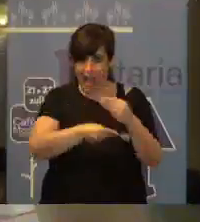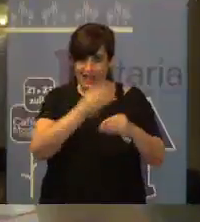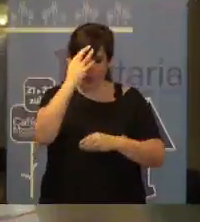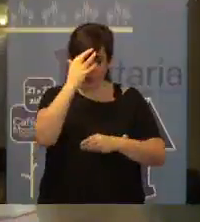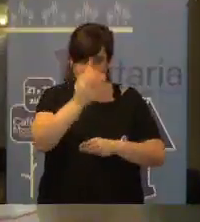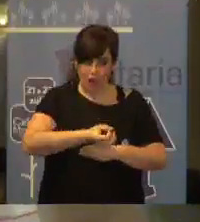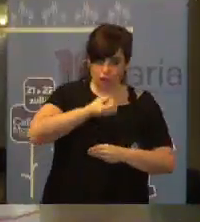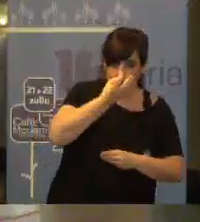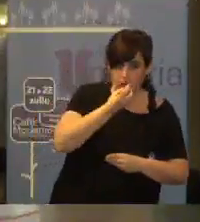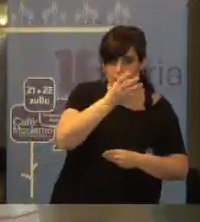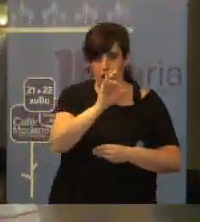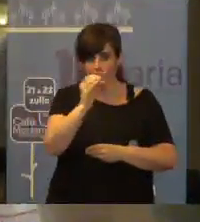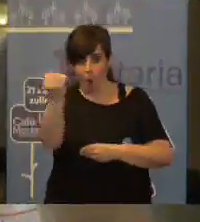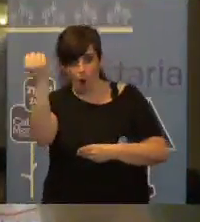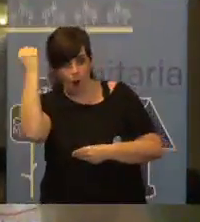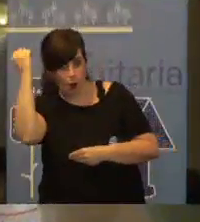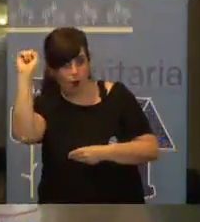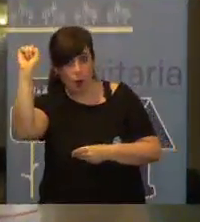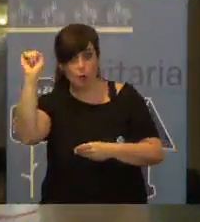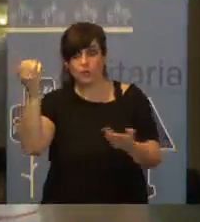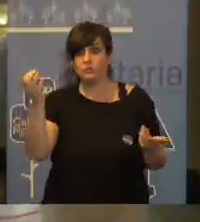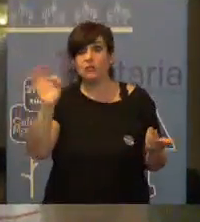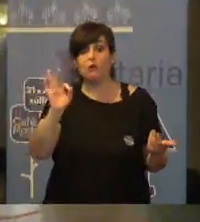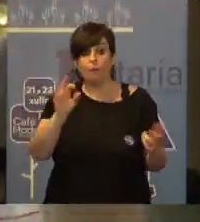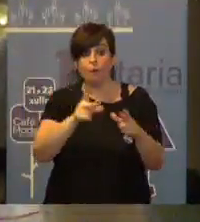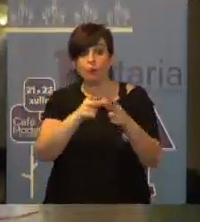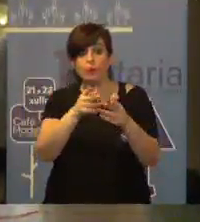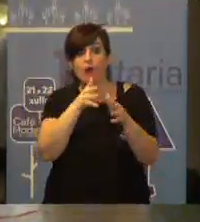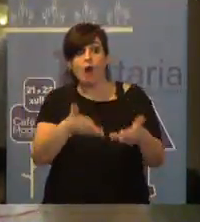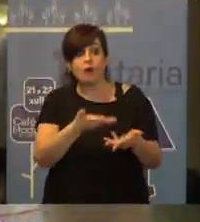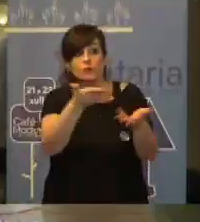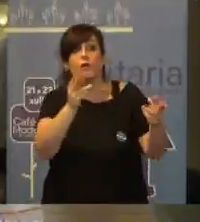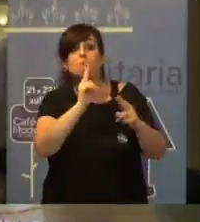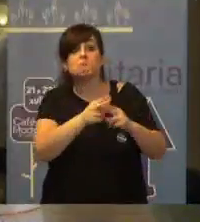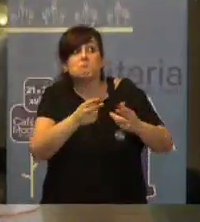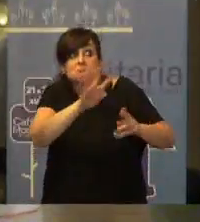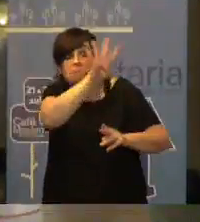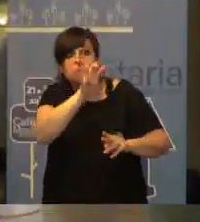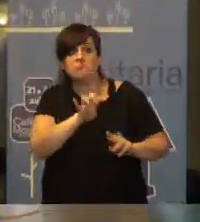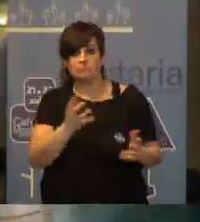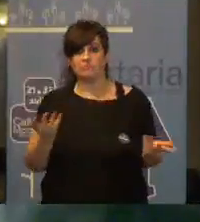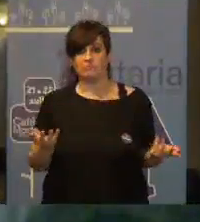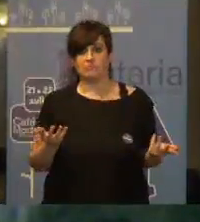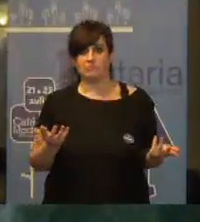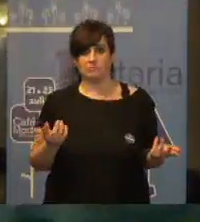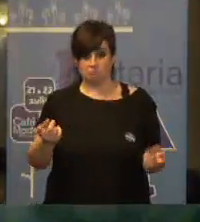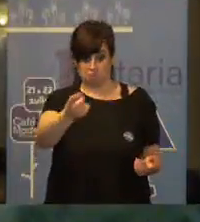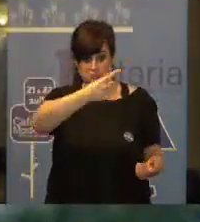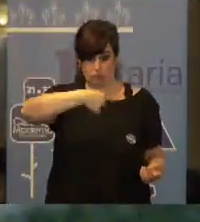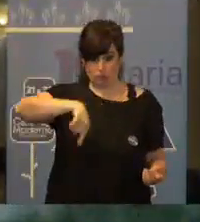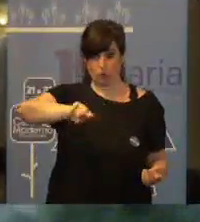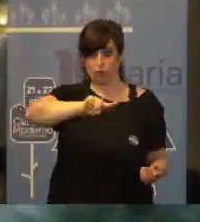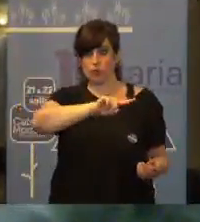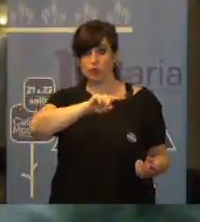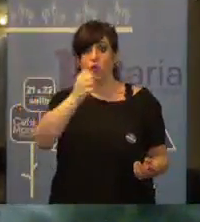ou como queiras que se chame a nova sociedade que íntimamente pretendemos. Ni siquiera sabemos onde está